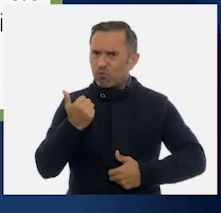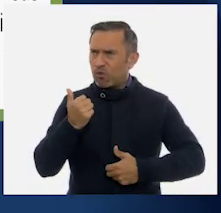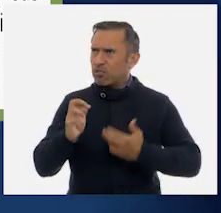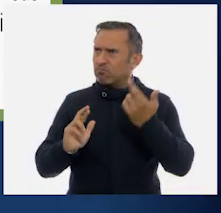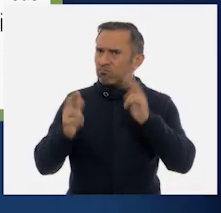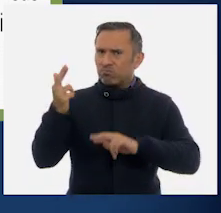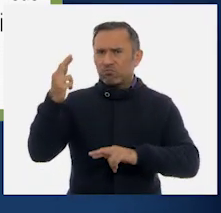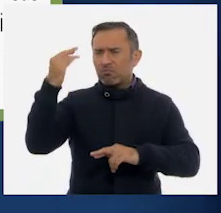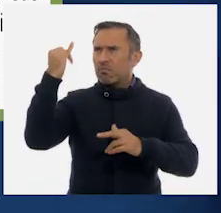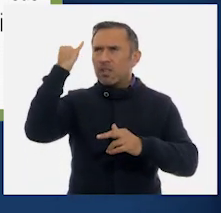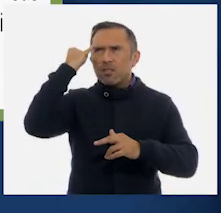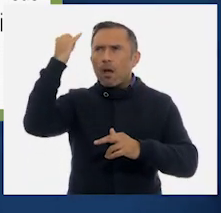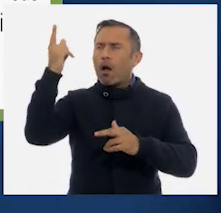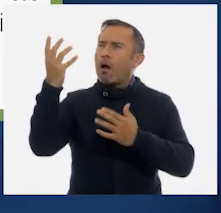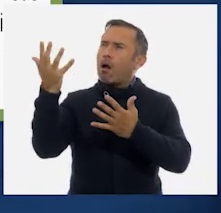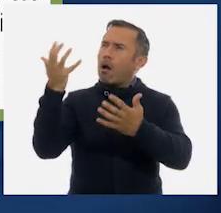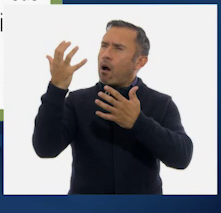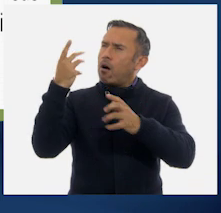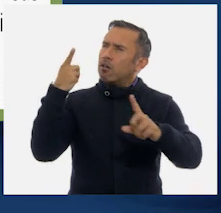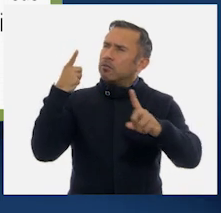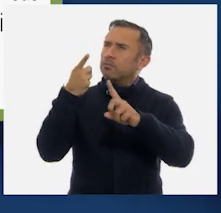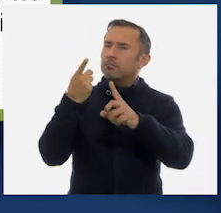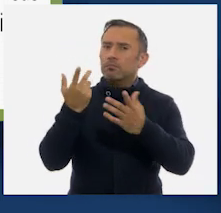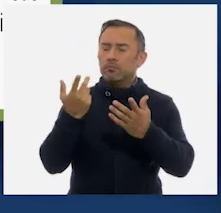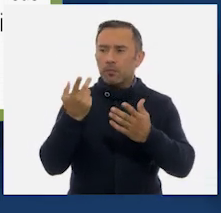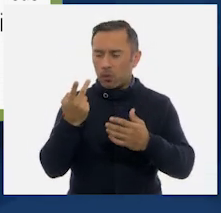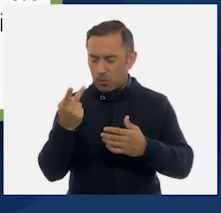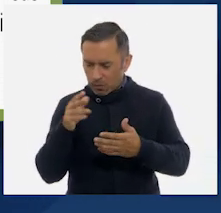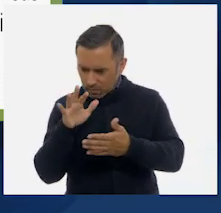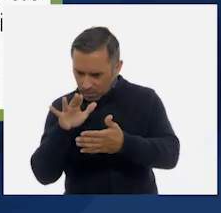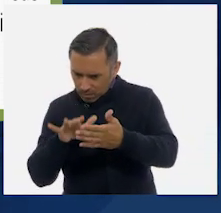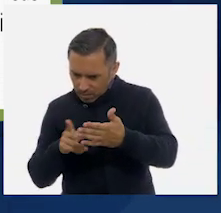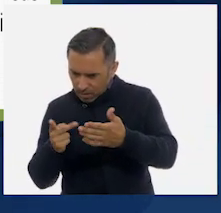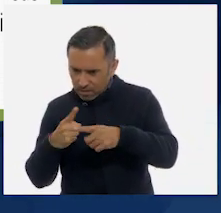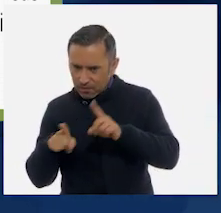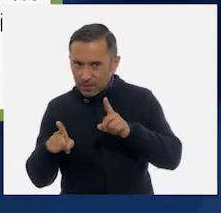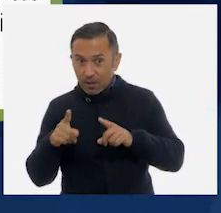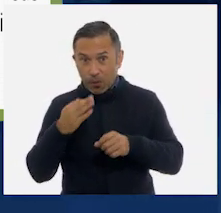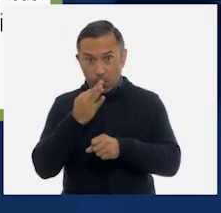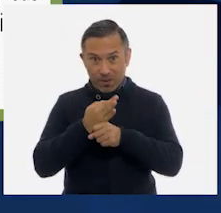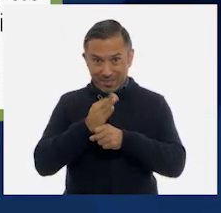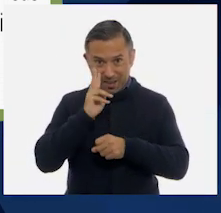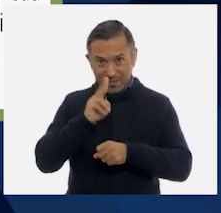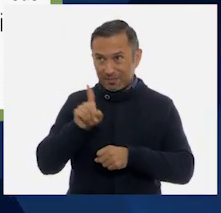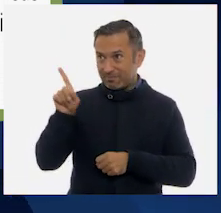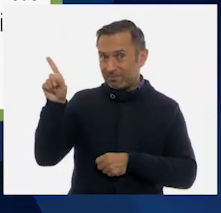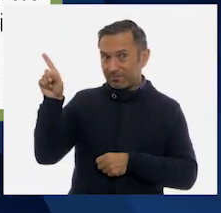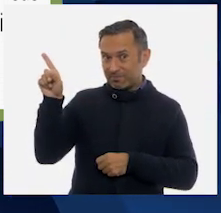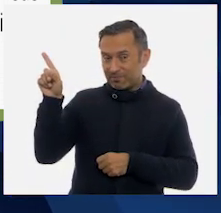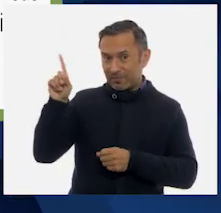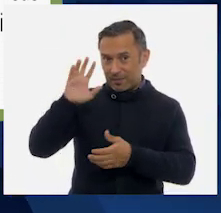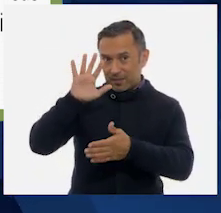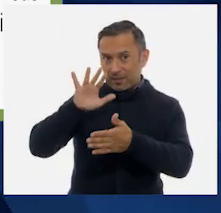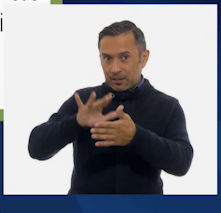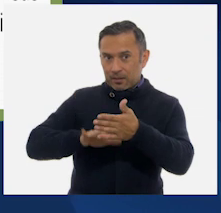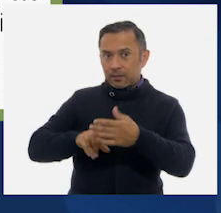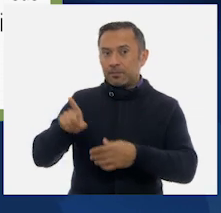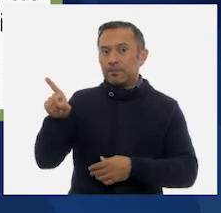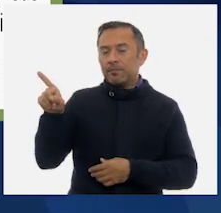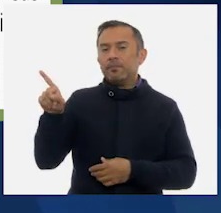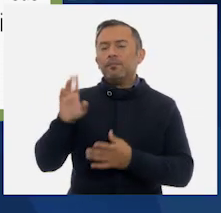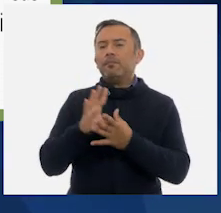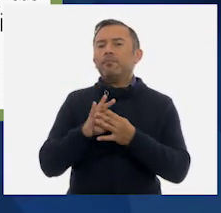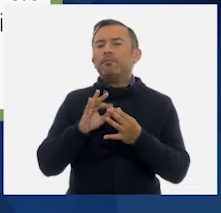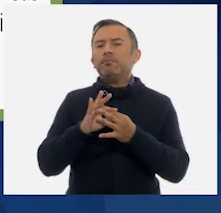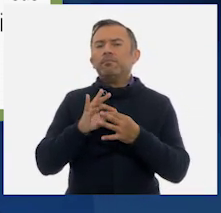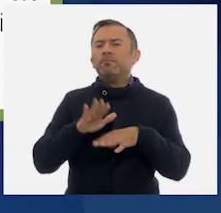ideas e ideales. Si no le importa, pues aquí estamos viendo en pantalla cómo es la razón, como lo expresa